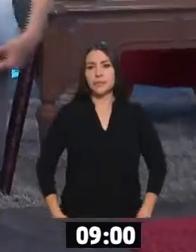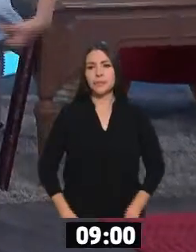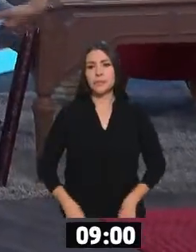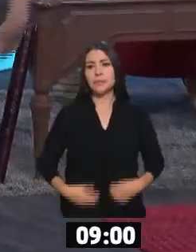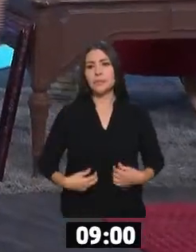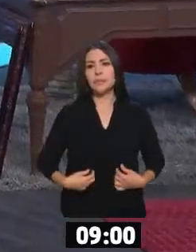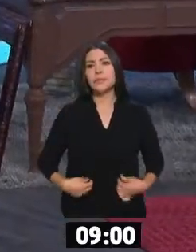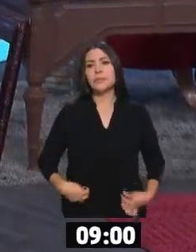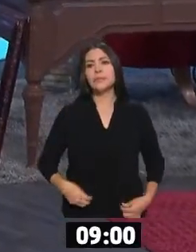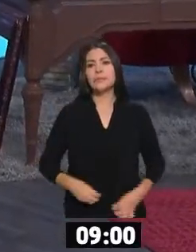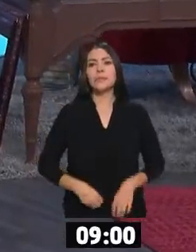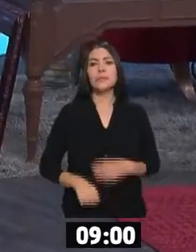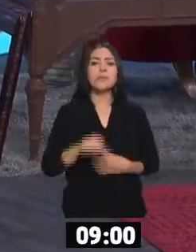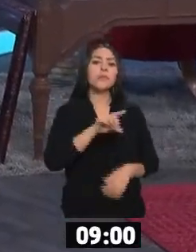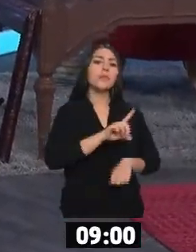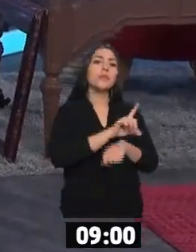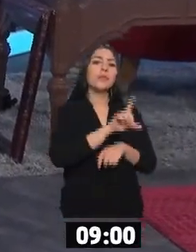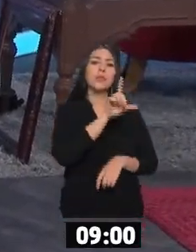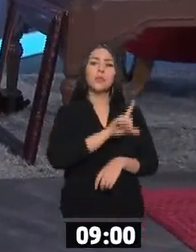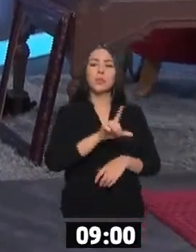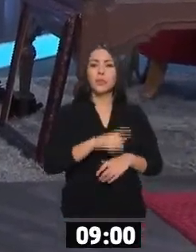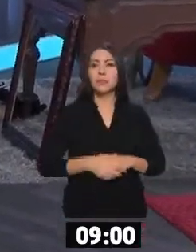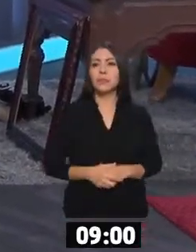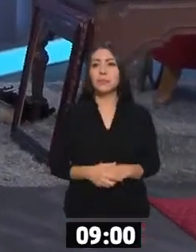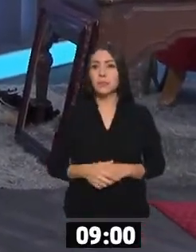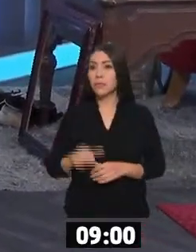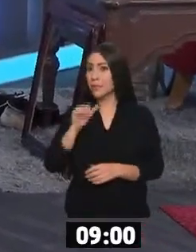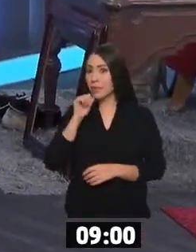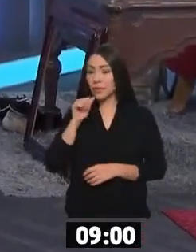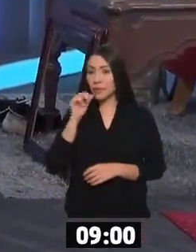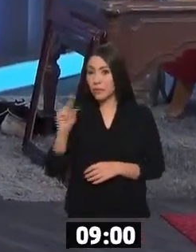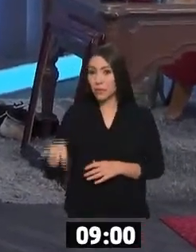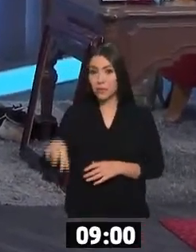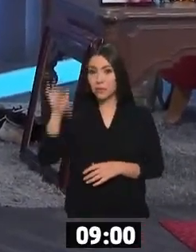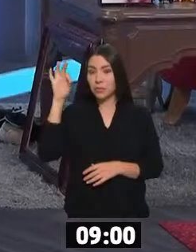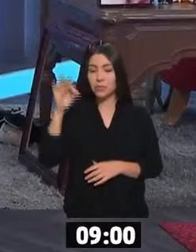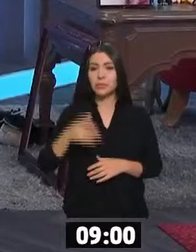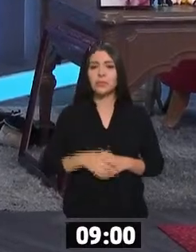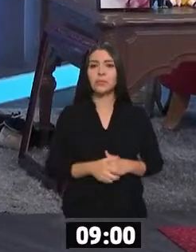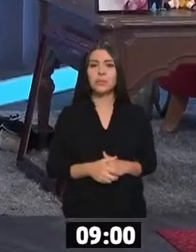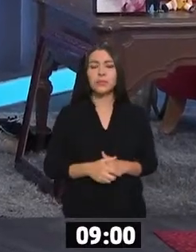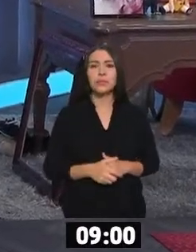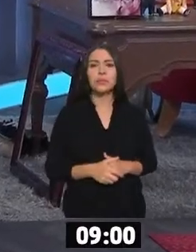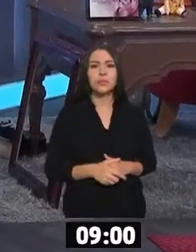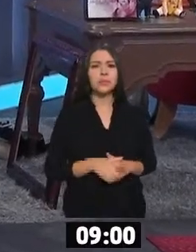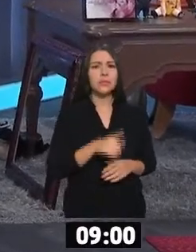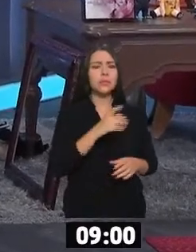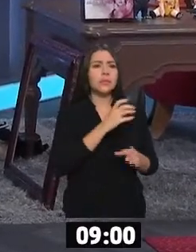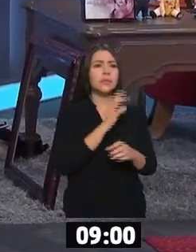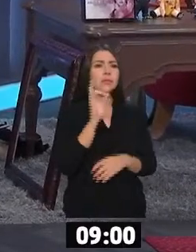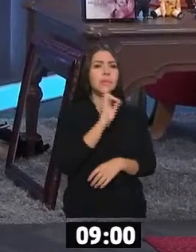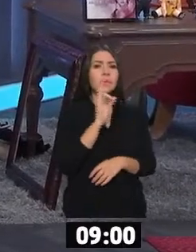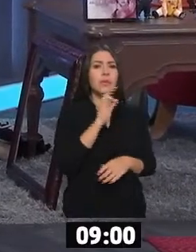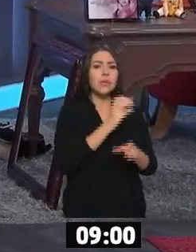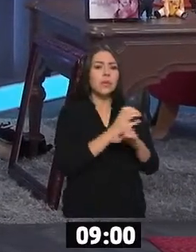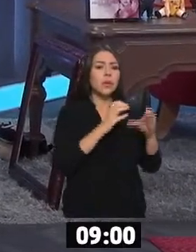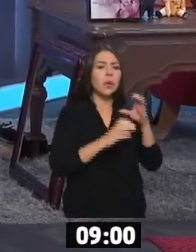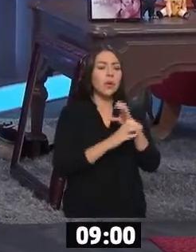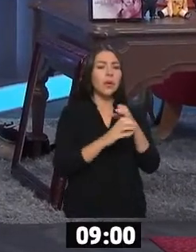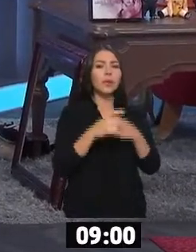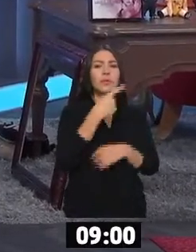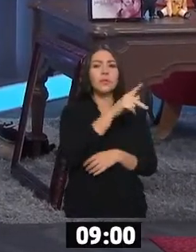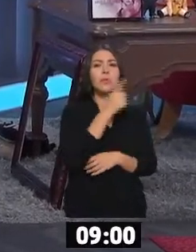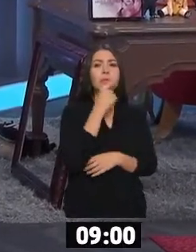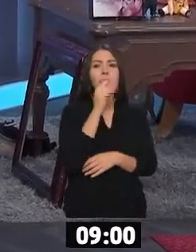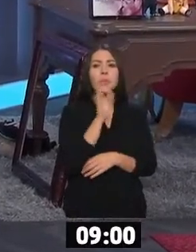de lunes. empezar la semana. Nada, pero bien hasta abajo en el trevejerío. Oiga, las cosas de los policías, a lo mejor ahí por ahí anda.